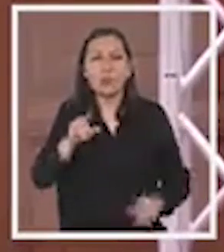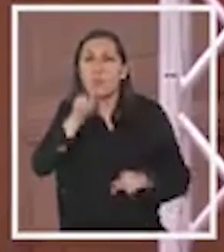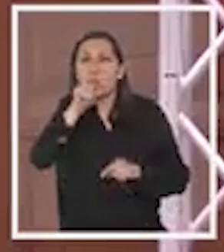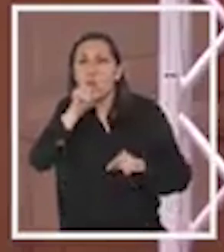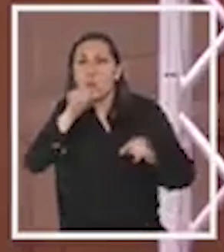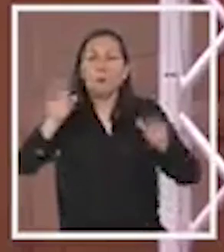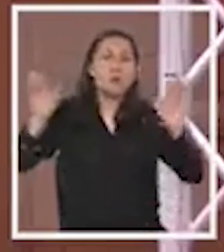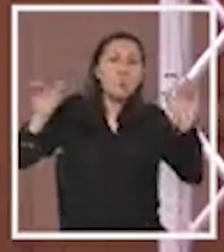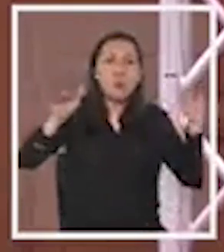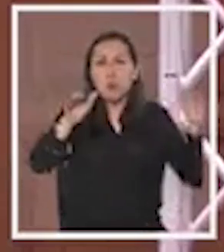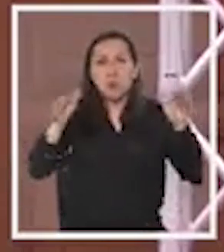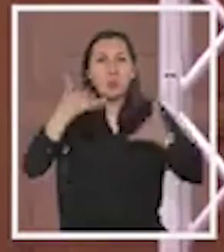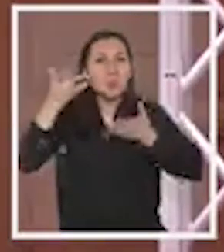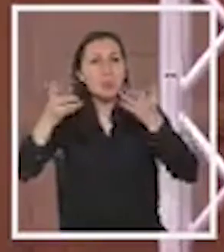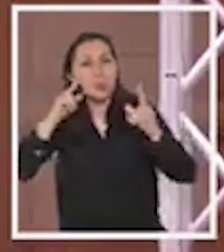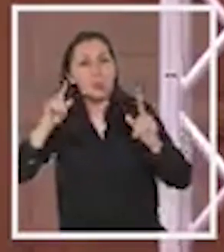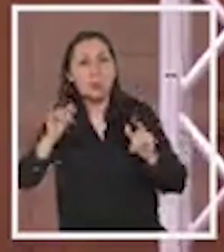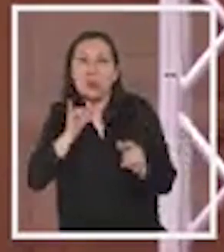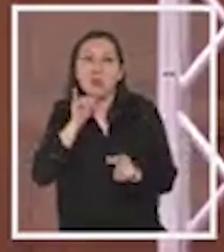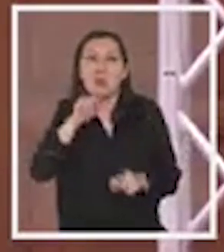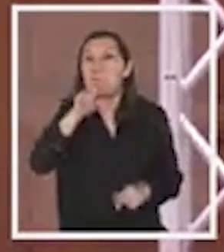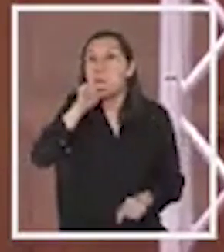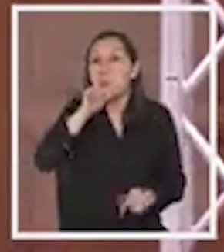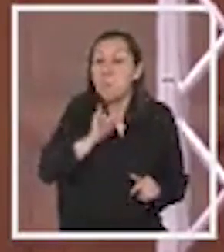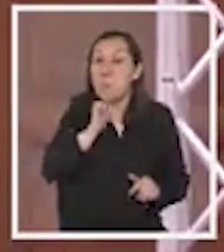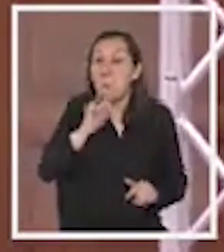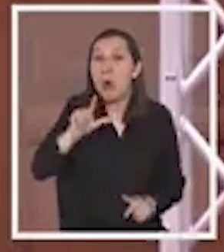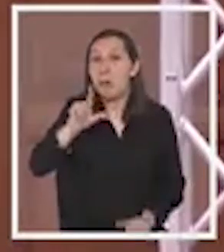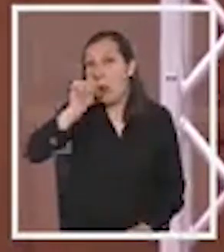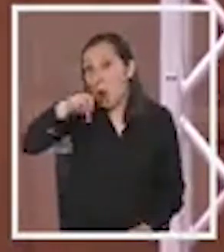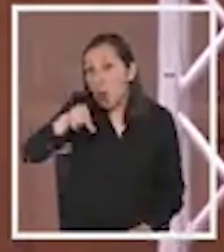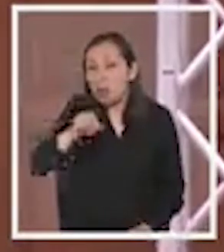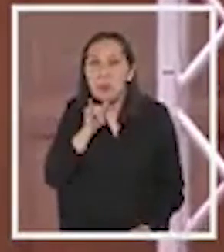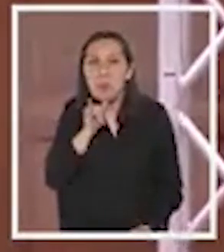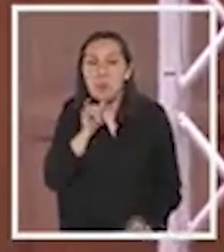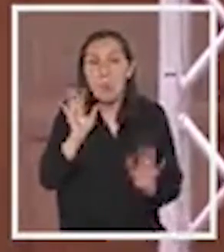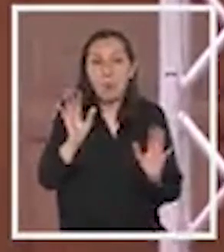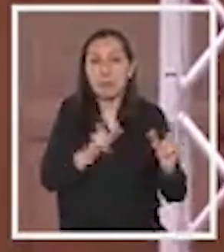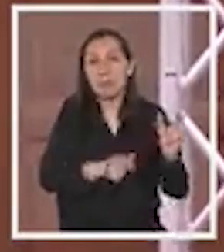cantando a lo lejos, no sé si son loros, pajaritos,